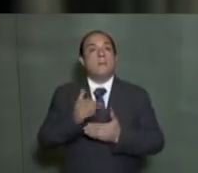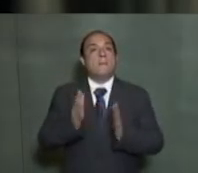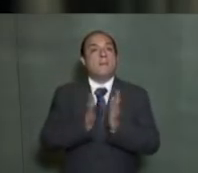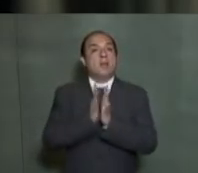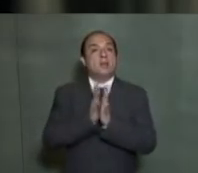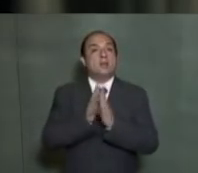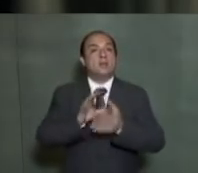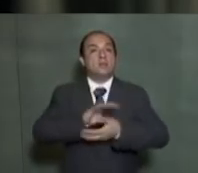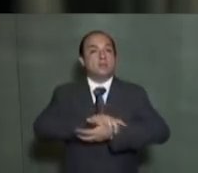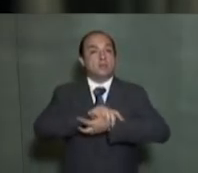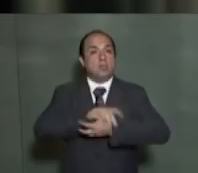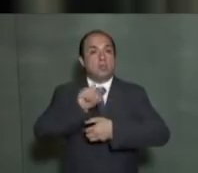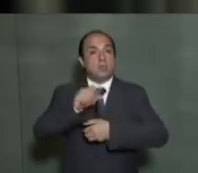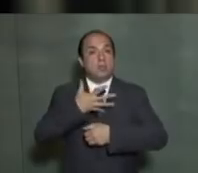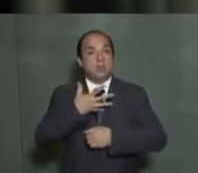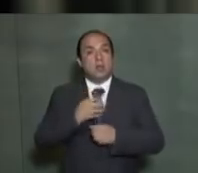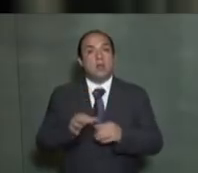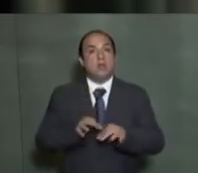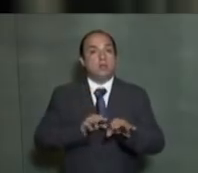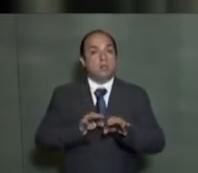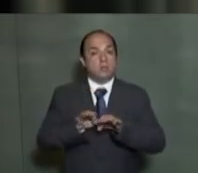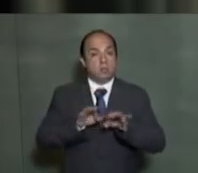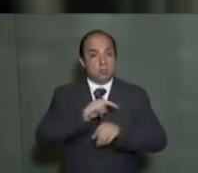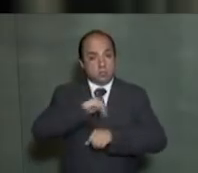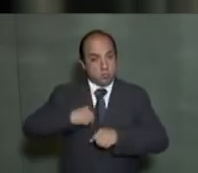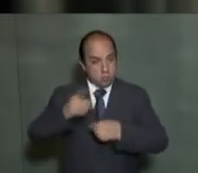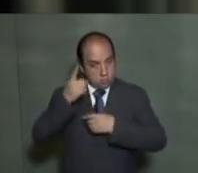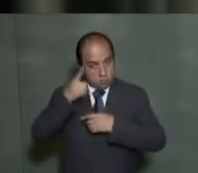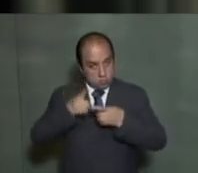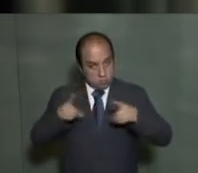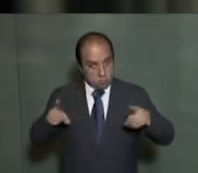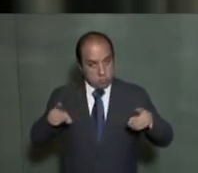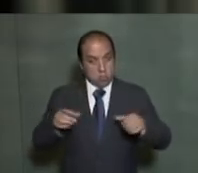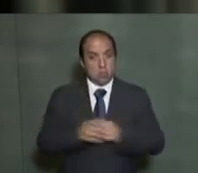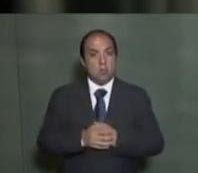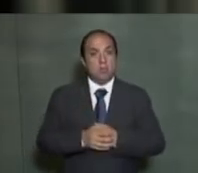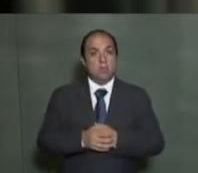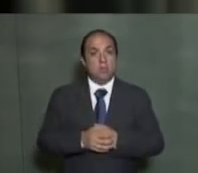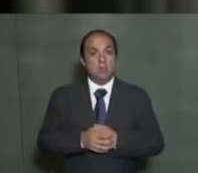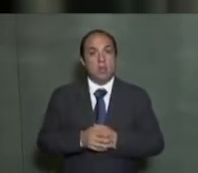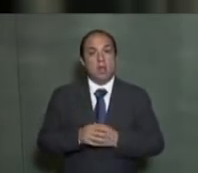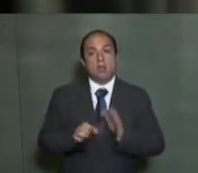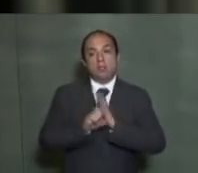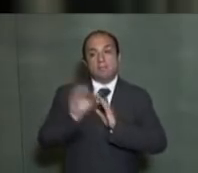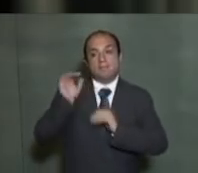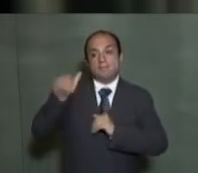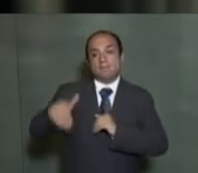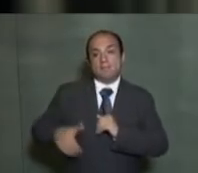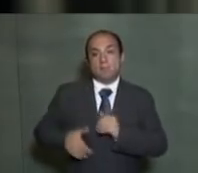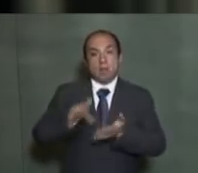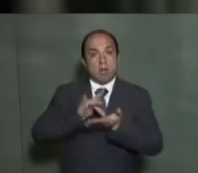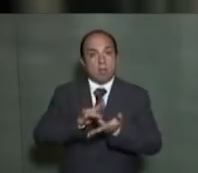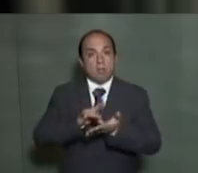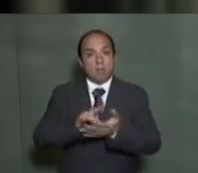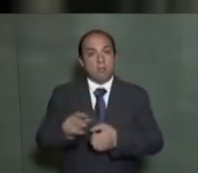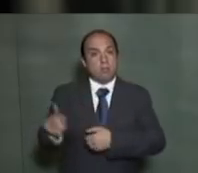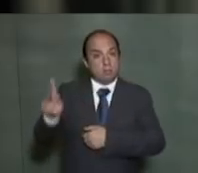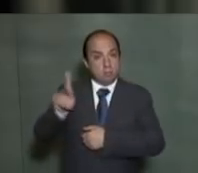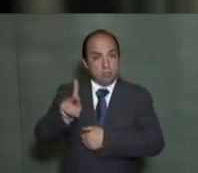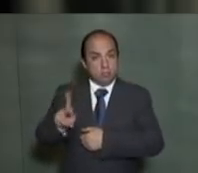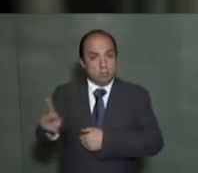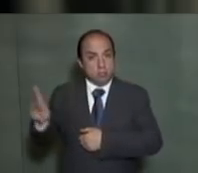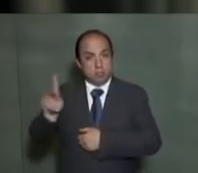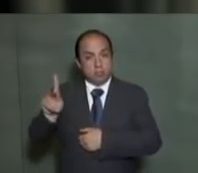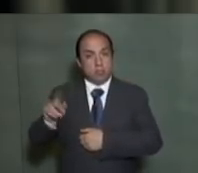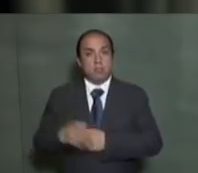hemos desarrollado en el Colegio de Ingenieros Civiles de México para que en caso de emergencia podamos apoyar a la ciudadanía a través